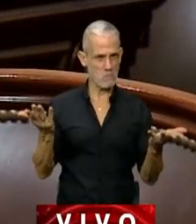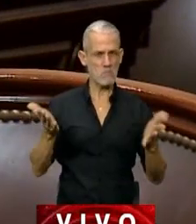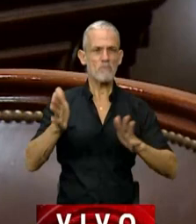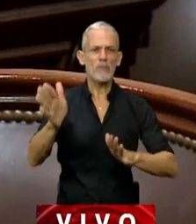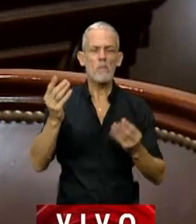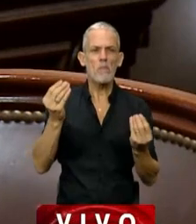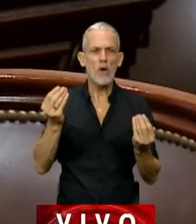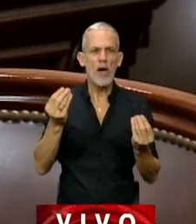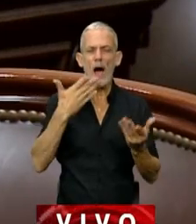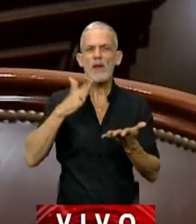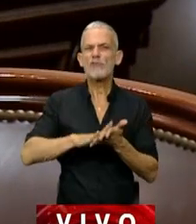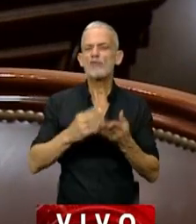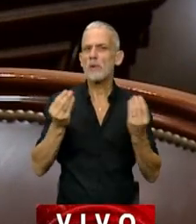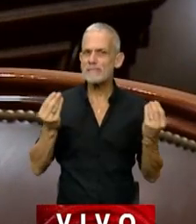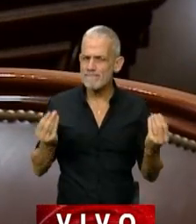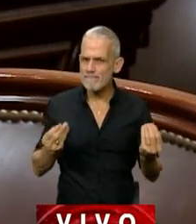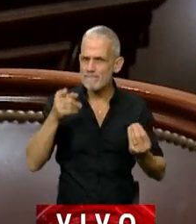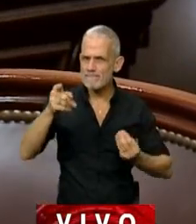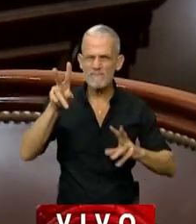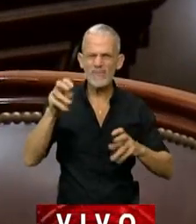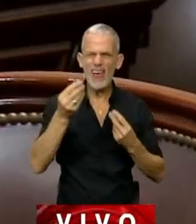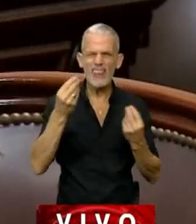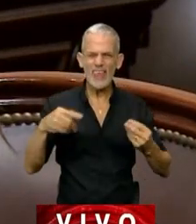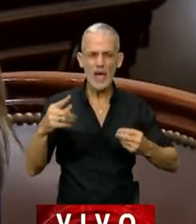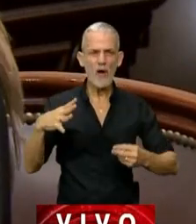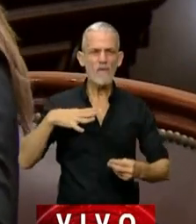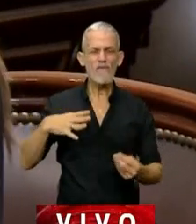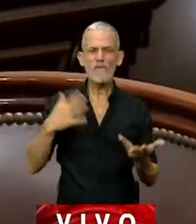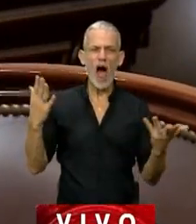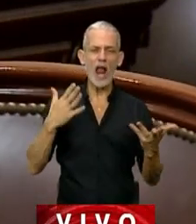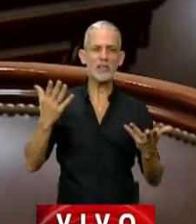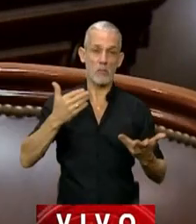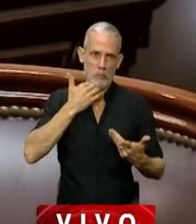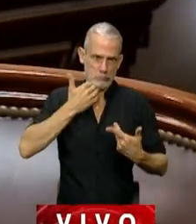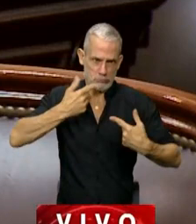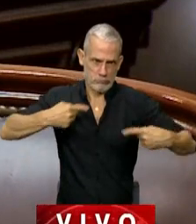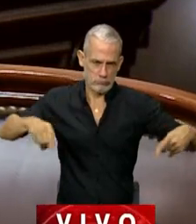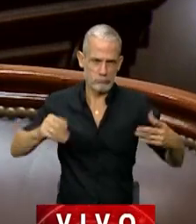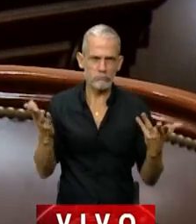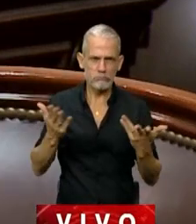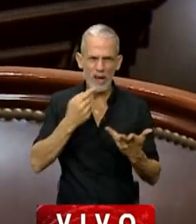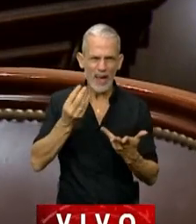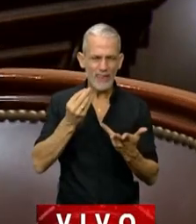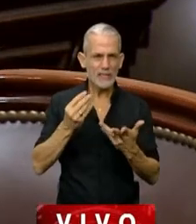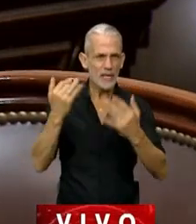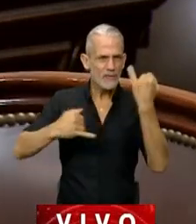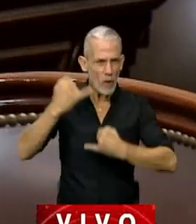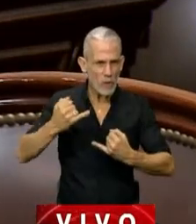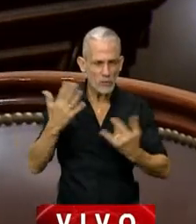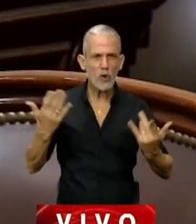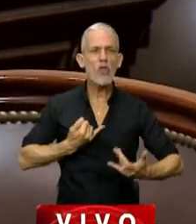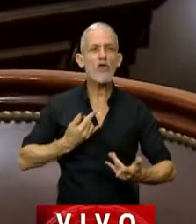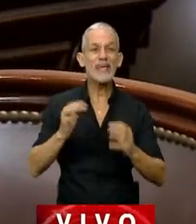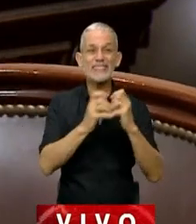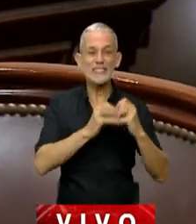entiendo a qué se refiere cuando se refiere de que falta tratar no sé dónde, porque el dato de